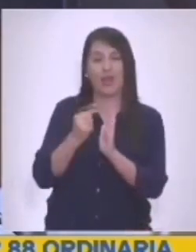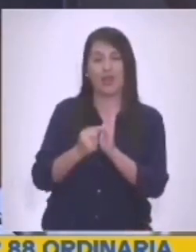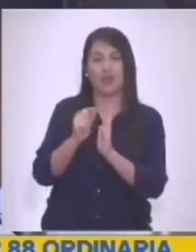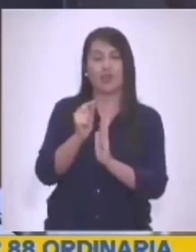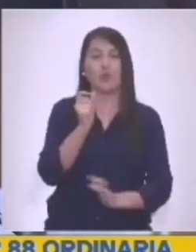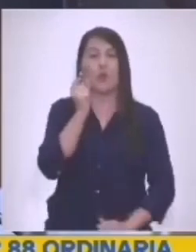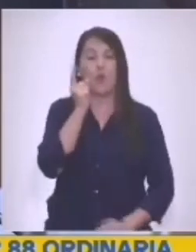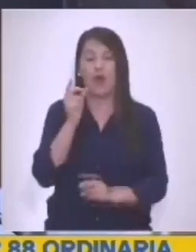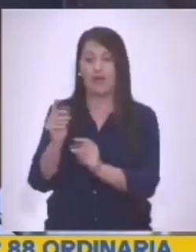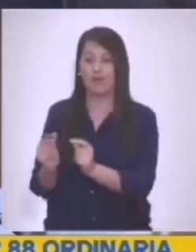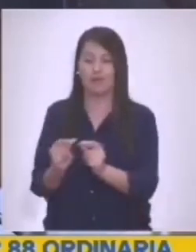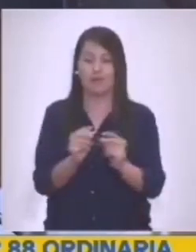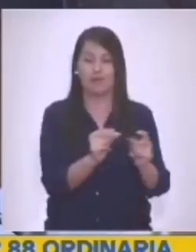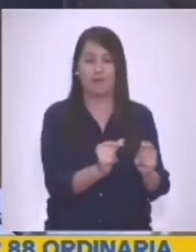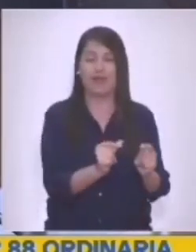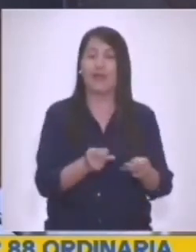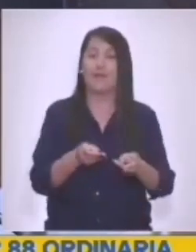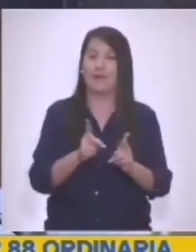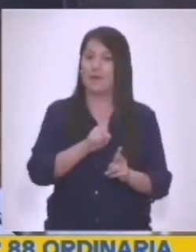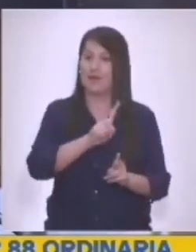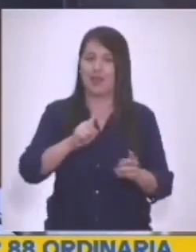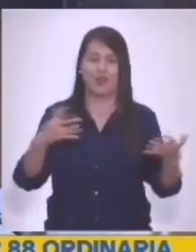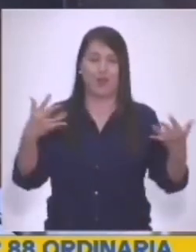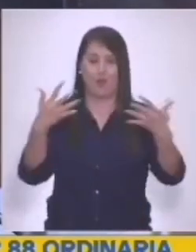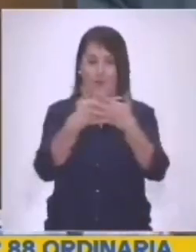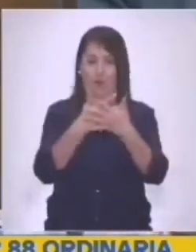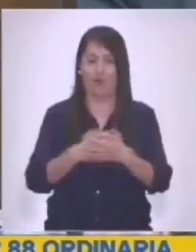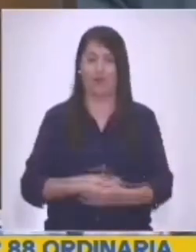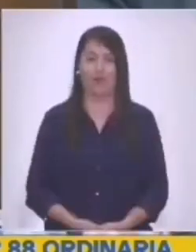policía y no permite confusiones Gracias presidente gracias